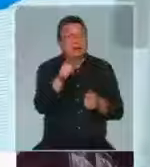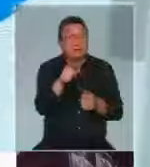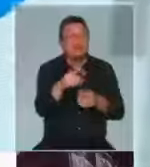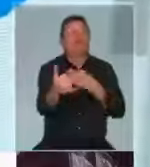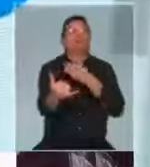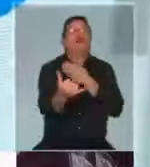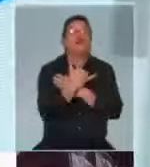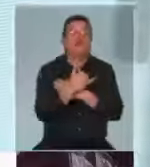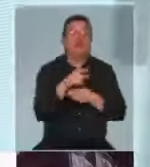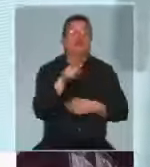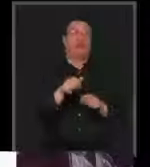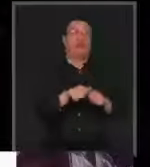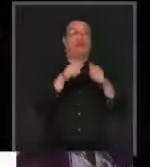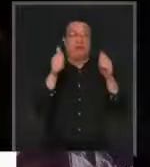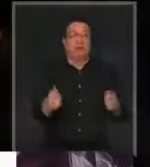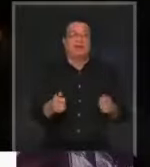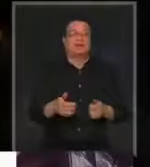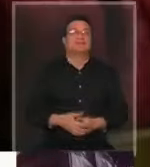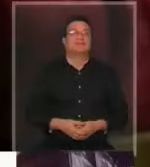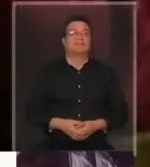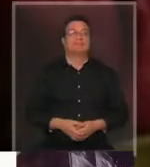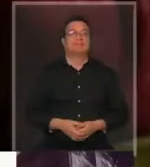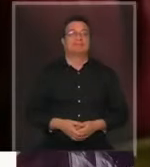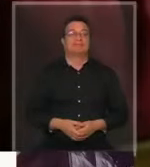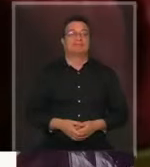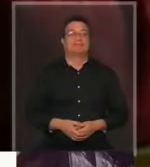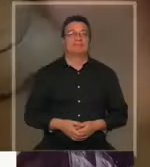se tratan de estafas.